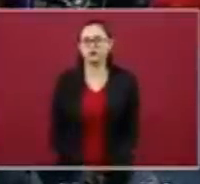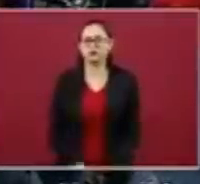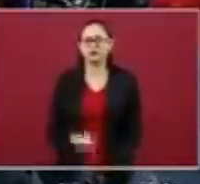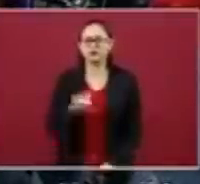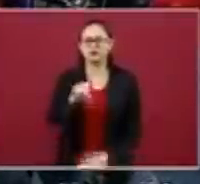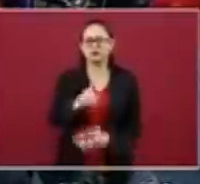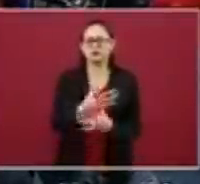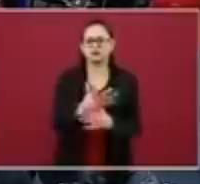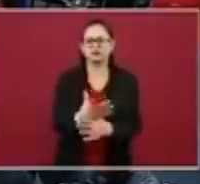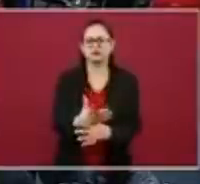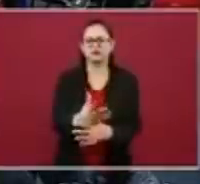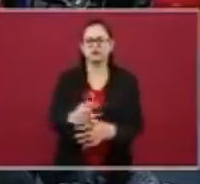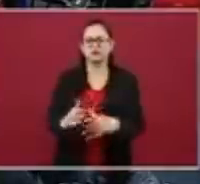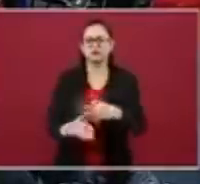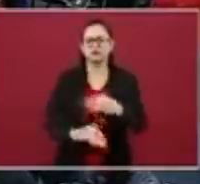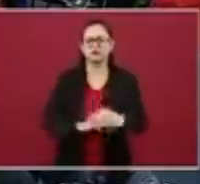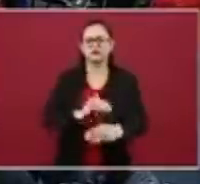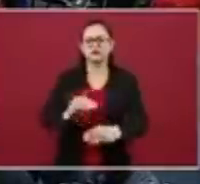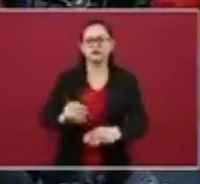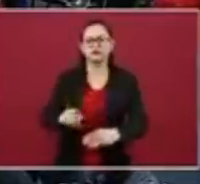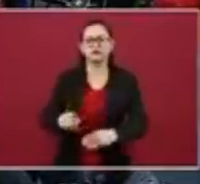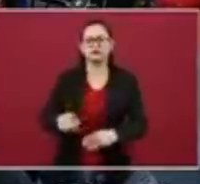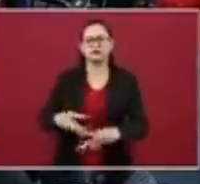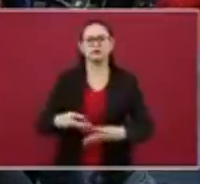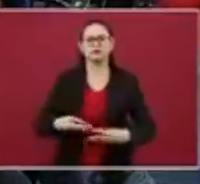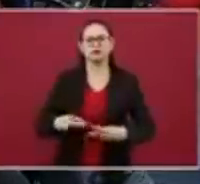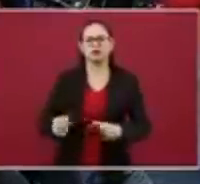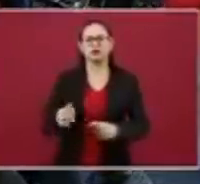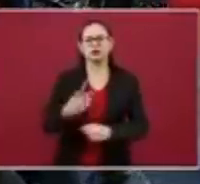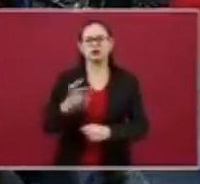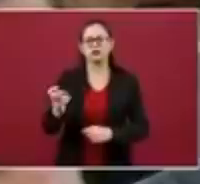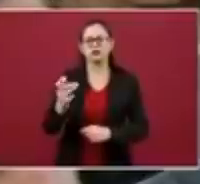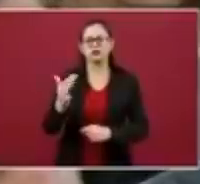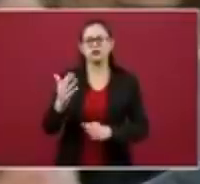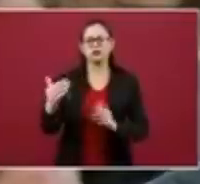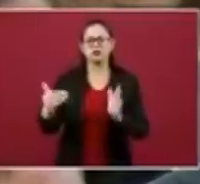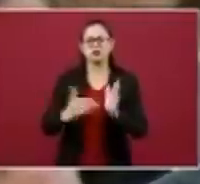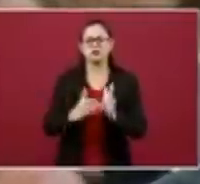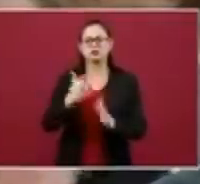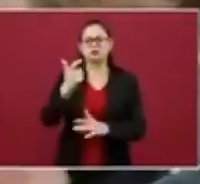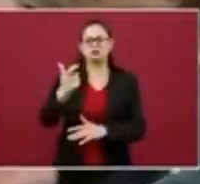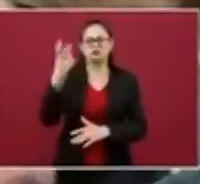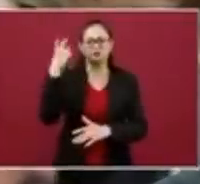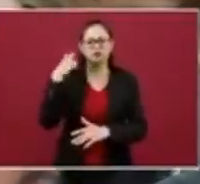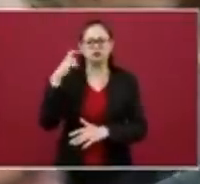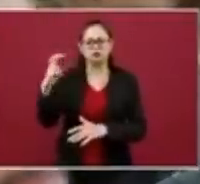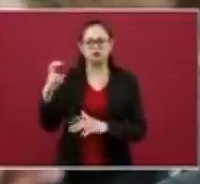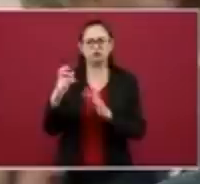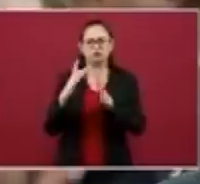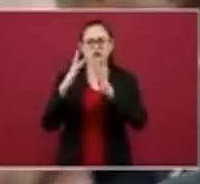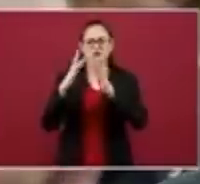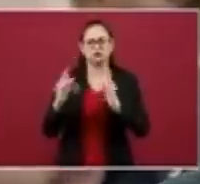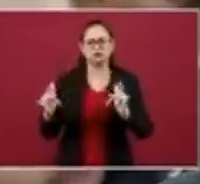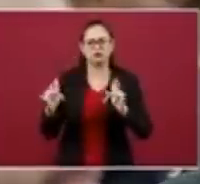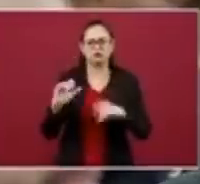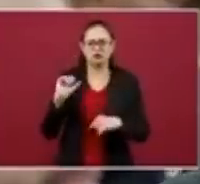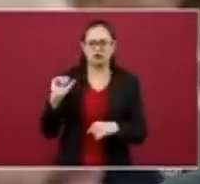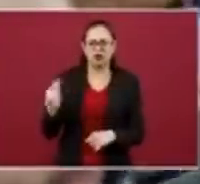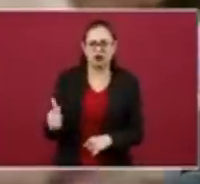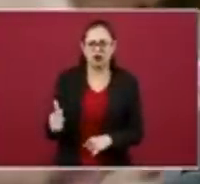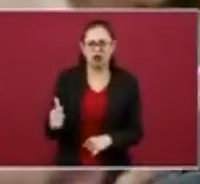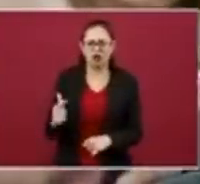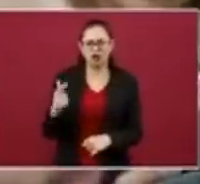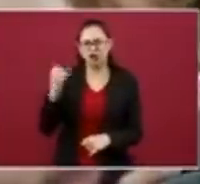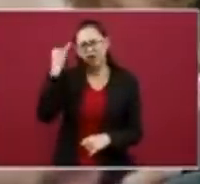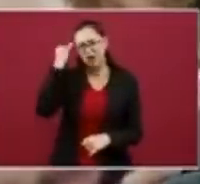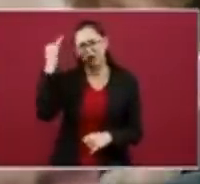Presidenta de esta entidad gastó 250,000 pesos en un viaje a París. ¿Habrá alguna estrategia, alguna iniciativa por